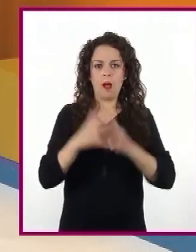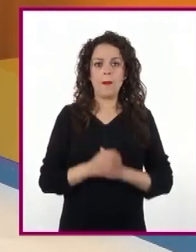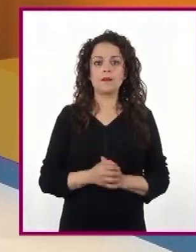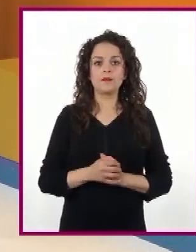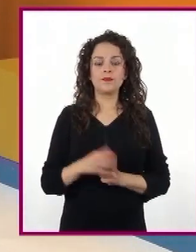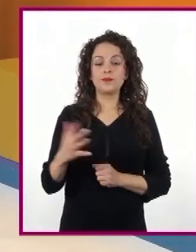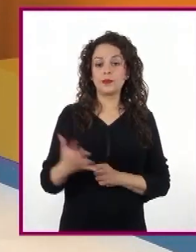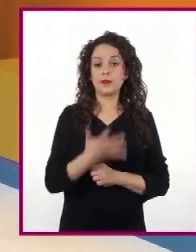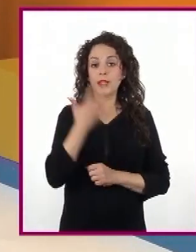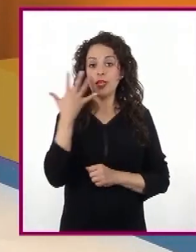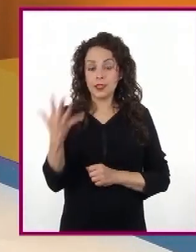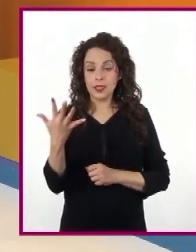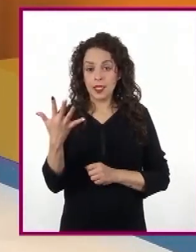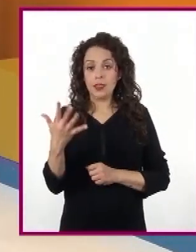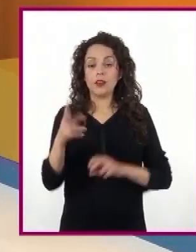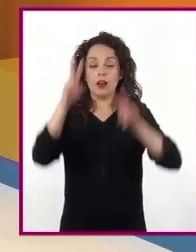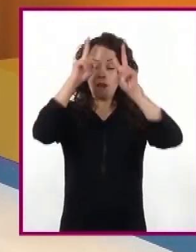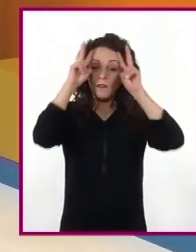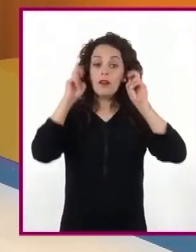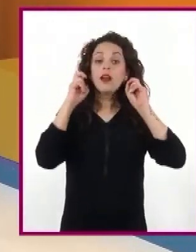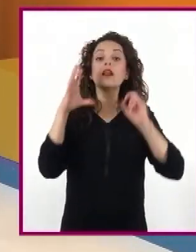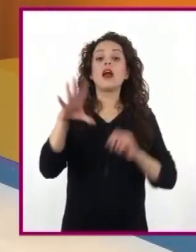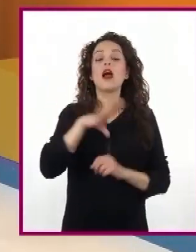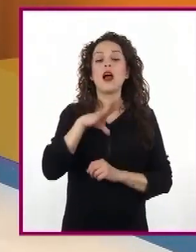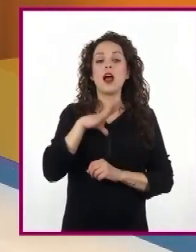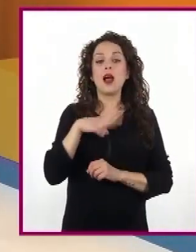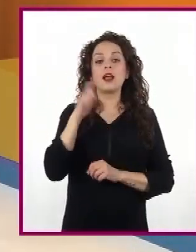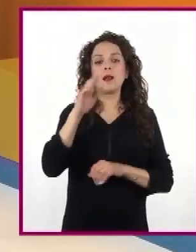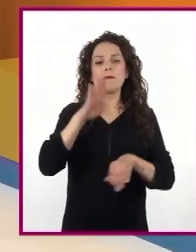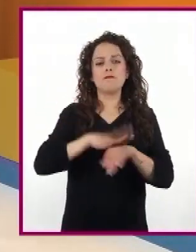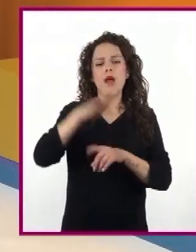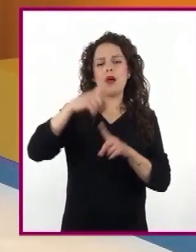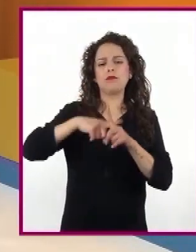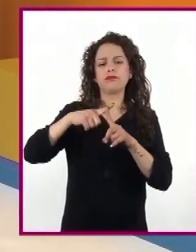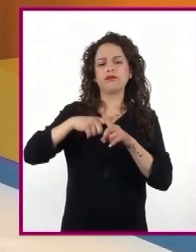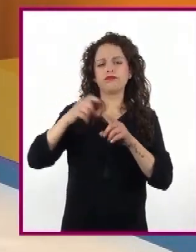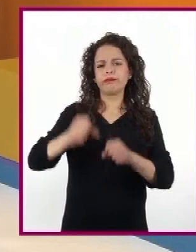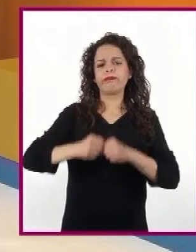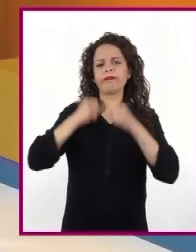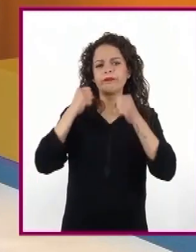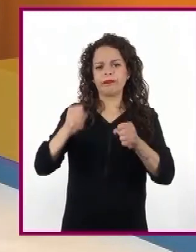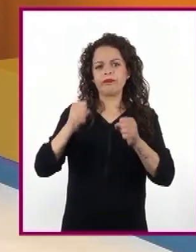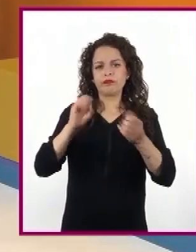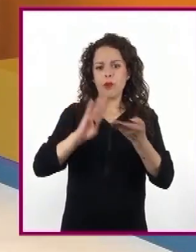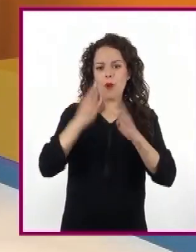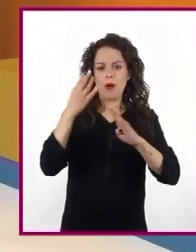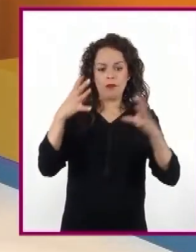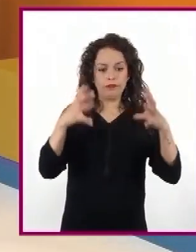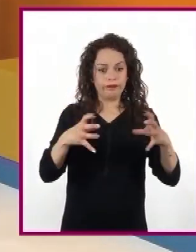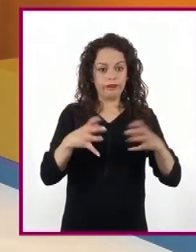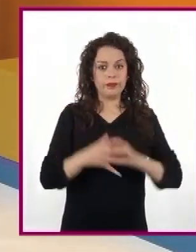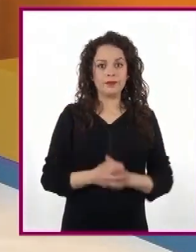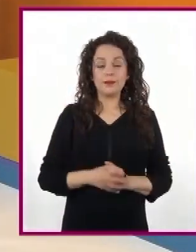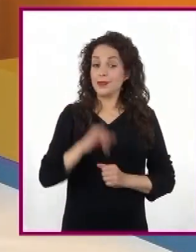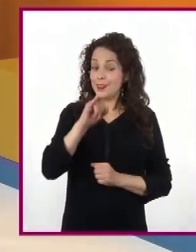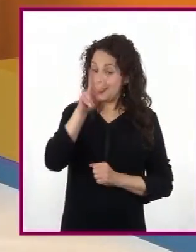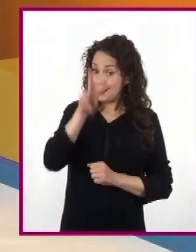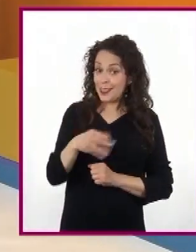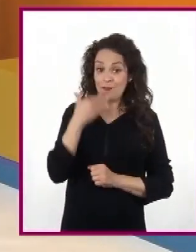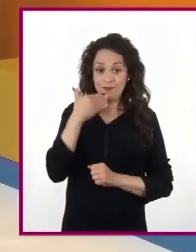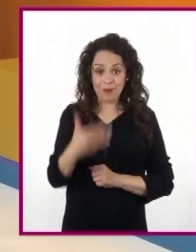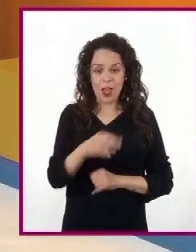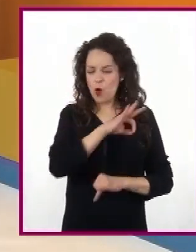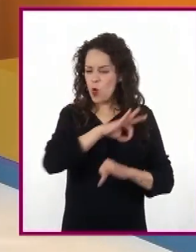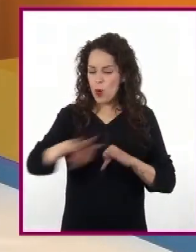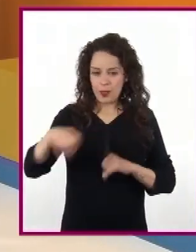5. En verano se han registrado las máximas temperaturas del planeta. ¡Excelente! Vamos por la